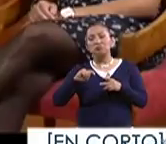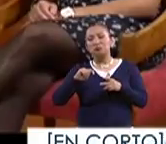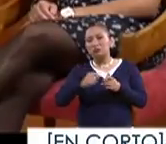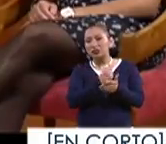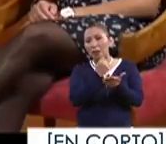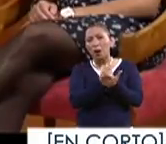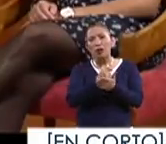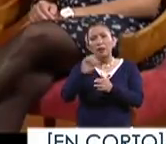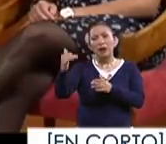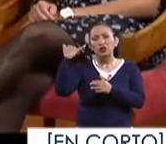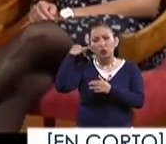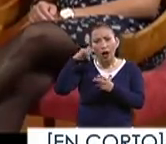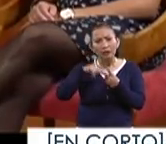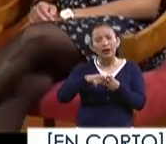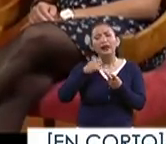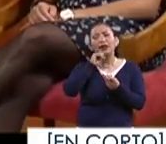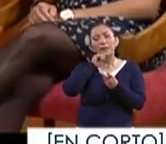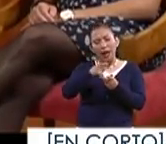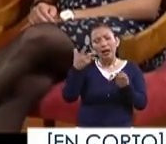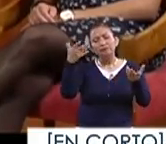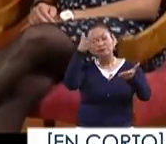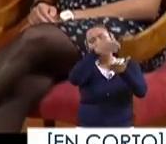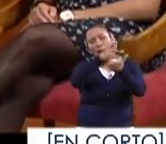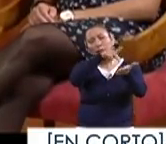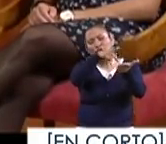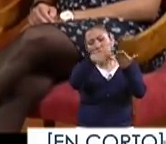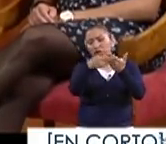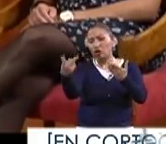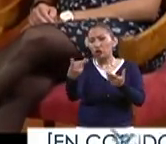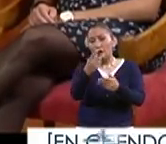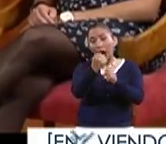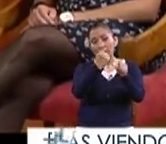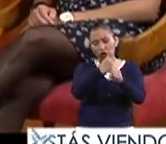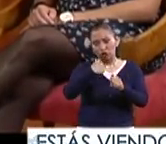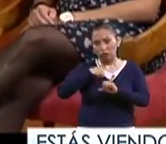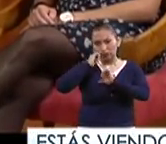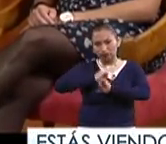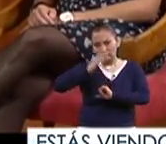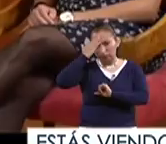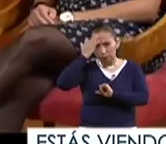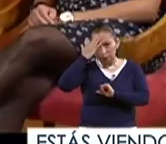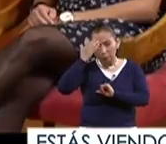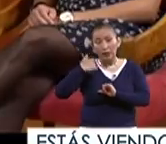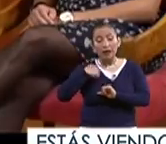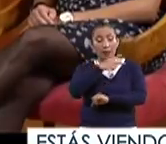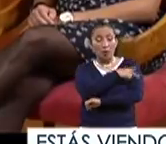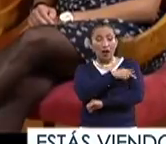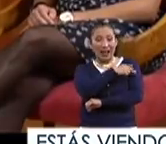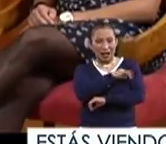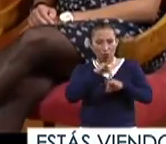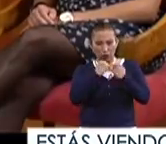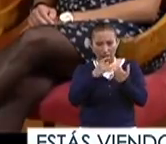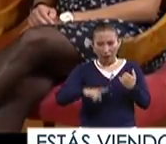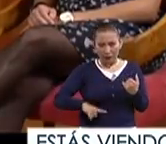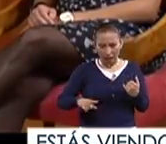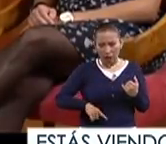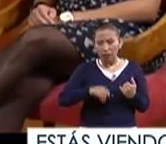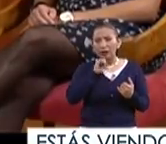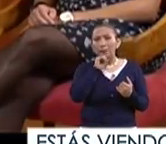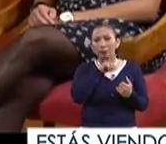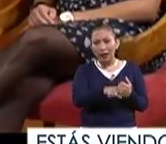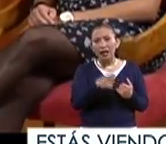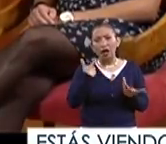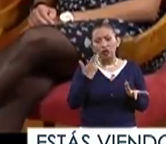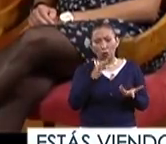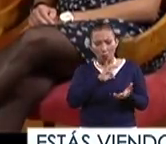Tamaulipas, en otros estados, en Yucatán, hicimos proyectos en esos 2 años de gestión. Y siendo vocal de la Junta de Gobierno,